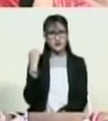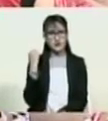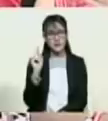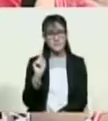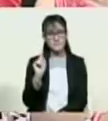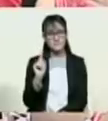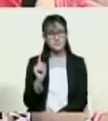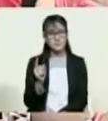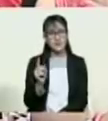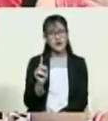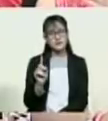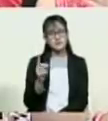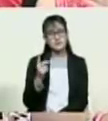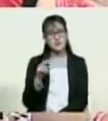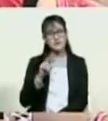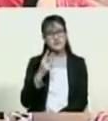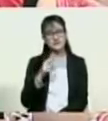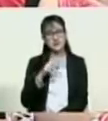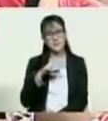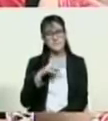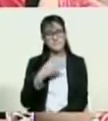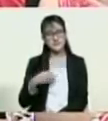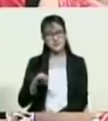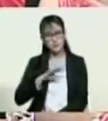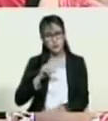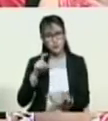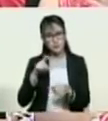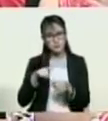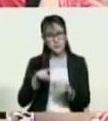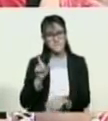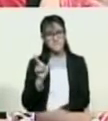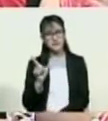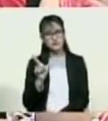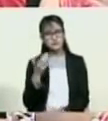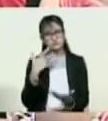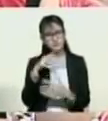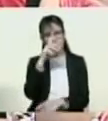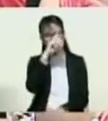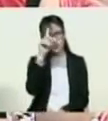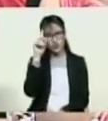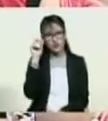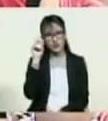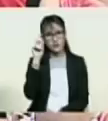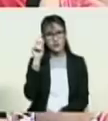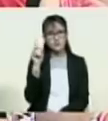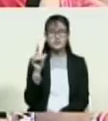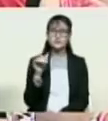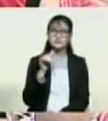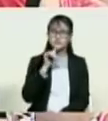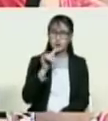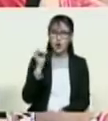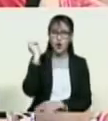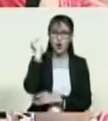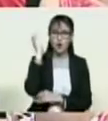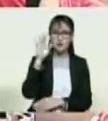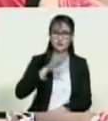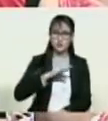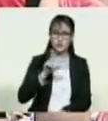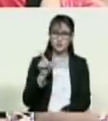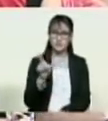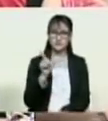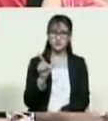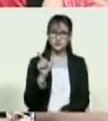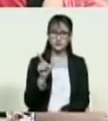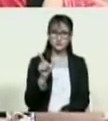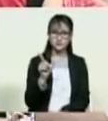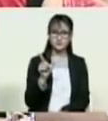primer vicepresidente del Partido Socialista Unido de Venezuela, el compañero Diosdado Cabello, anunció el Congreso del Partido Socialista Unido de